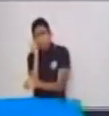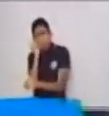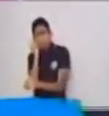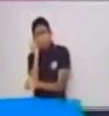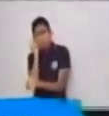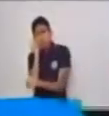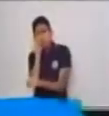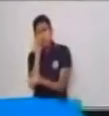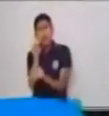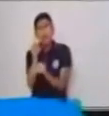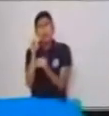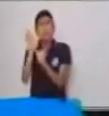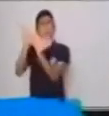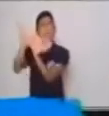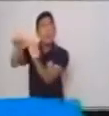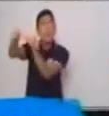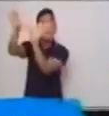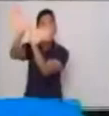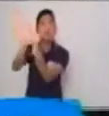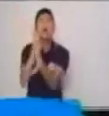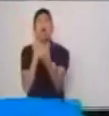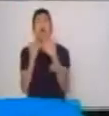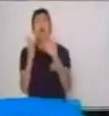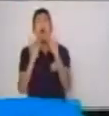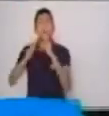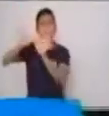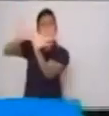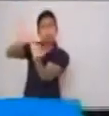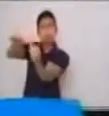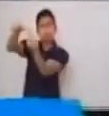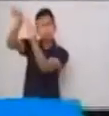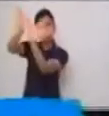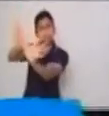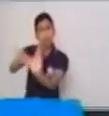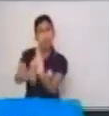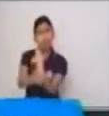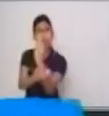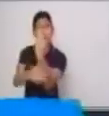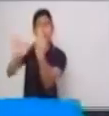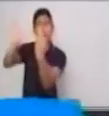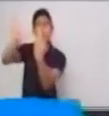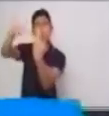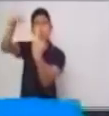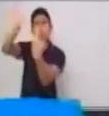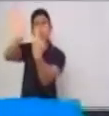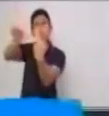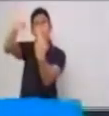observando el color de la mariposa, cuando de repente se acercan